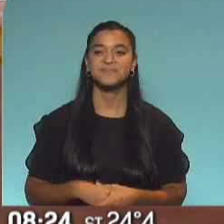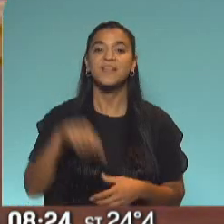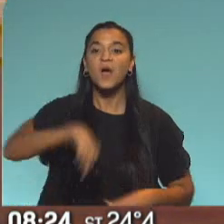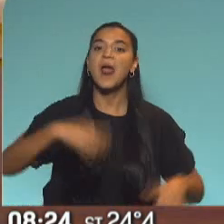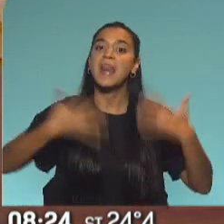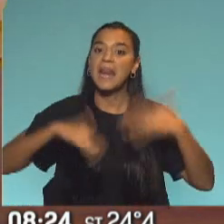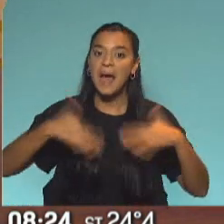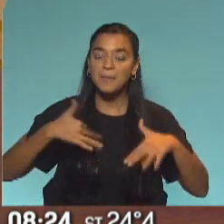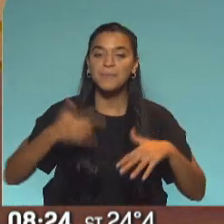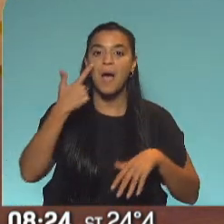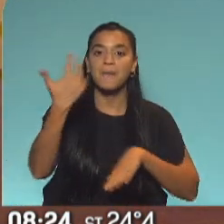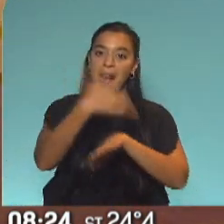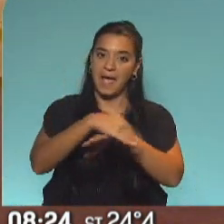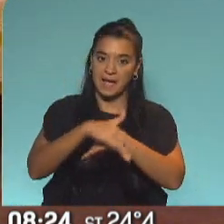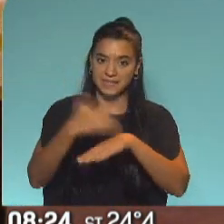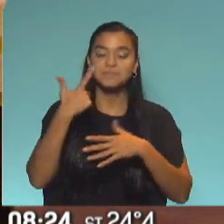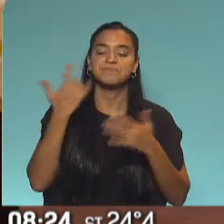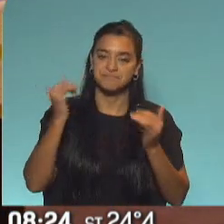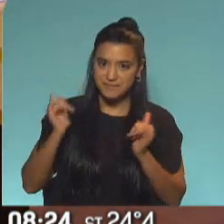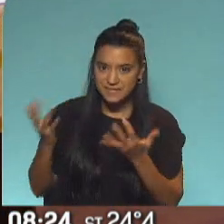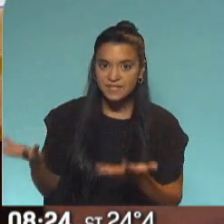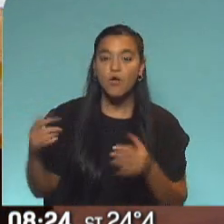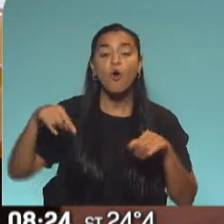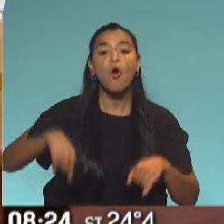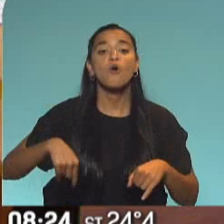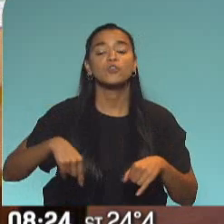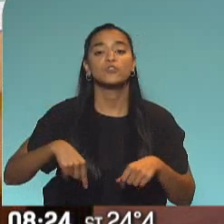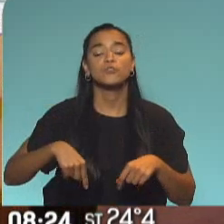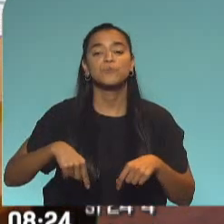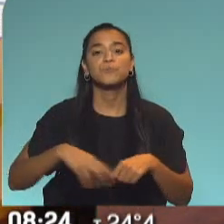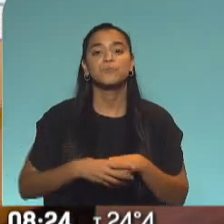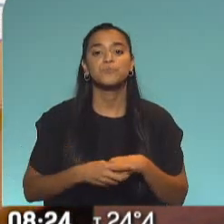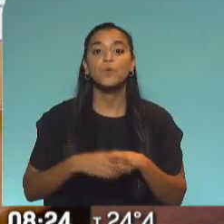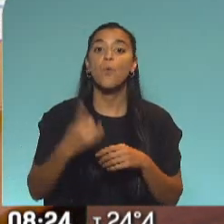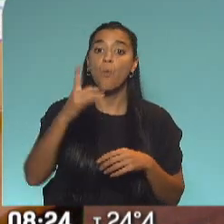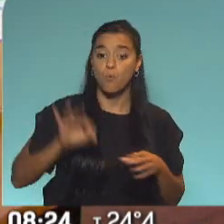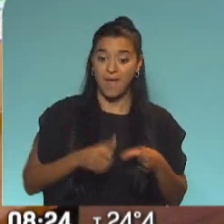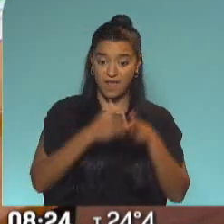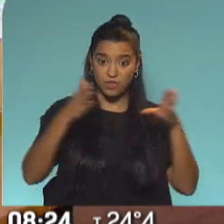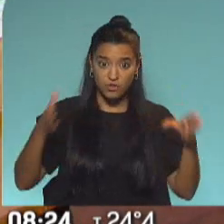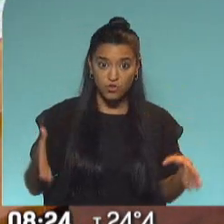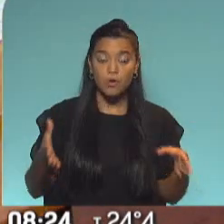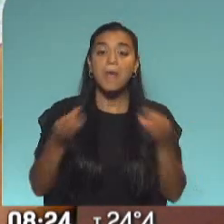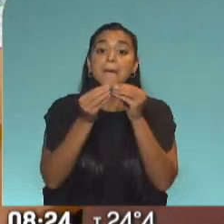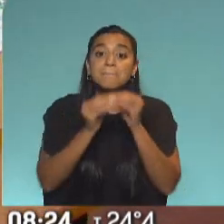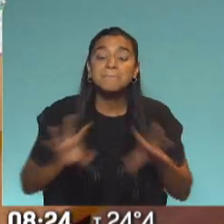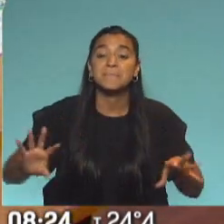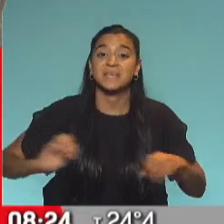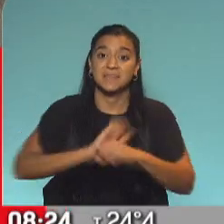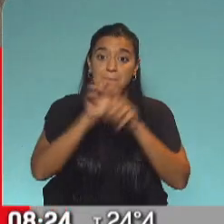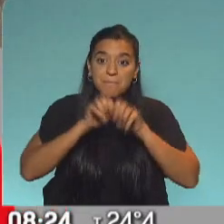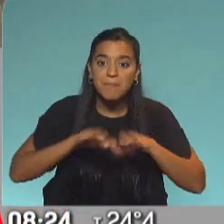salimos rápidamente a la calle. Claro que sí, porque se cumple hoy un año justamente del inicio de la pandemia. Estamos